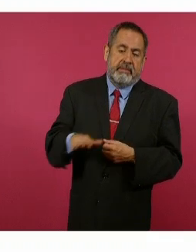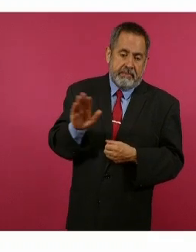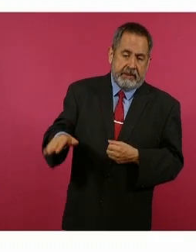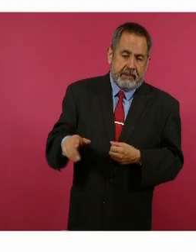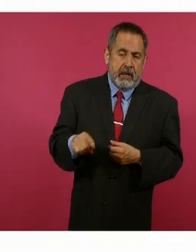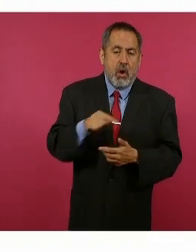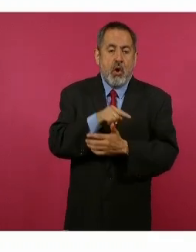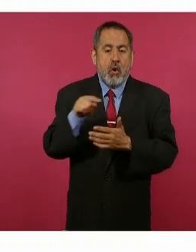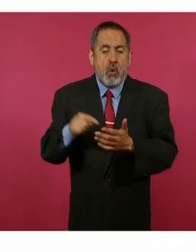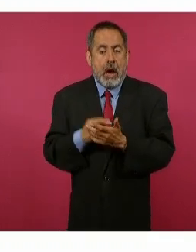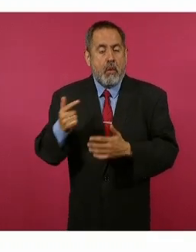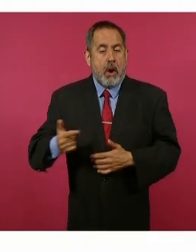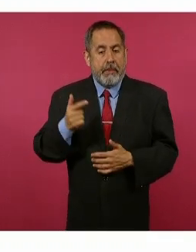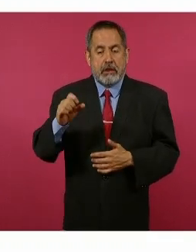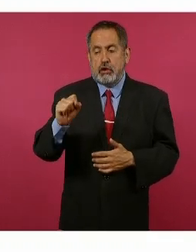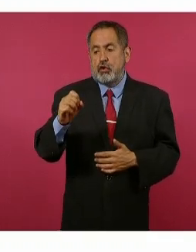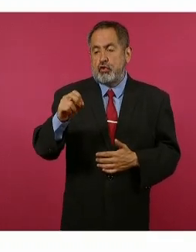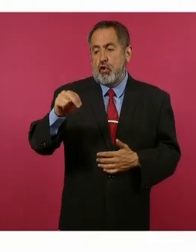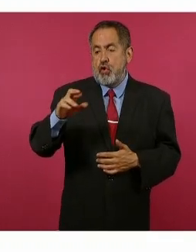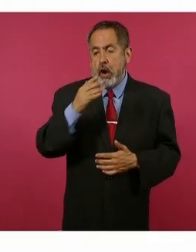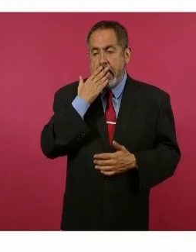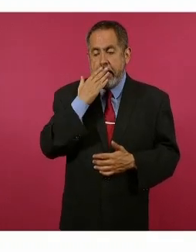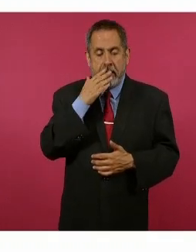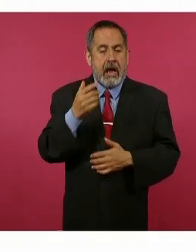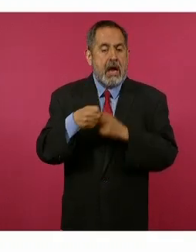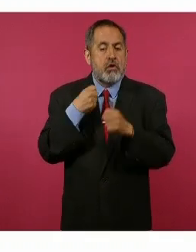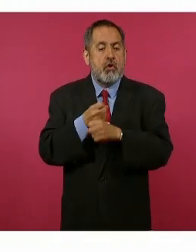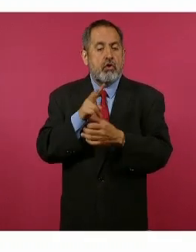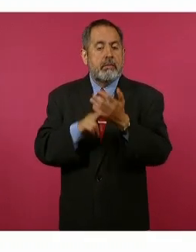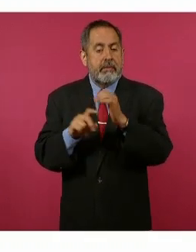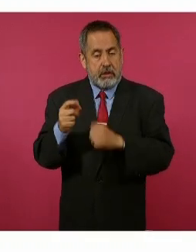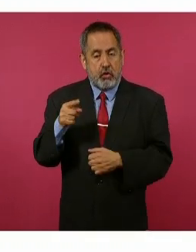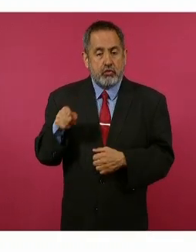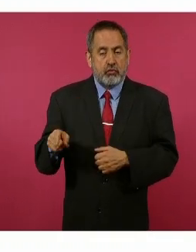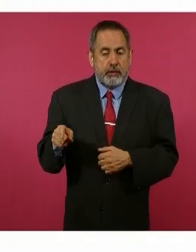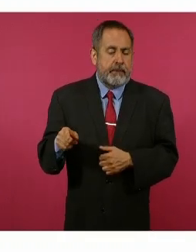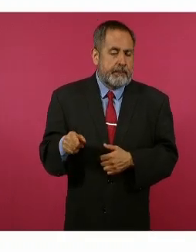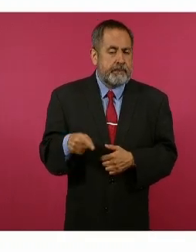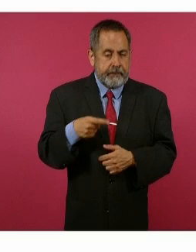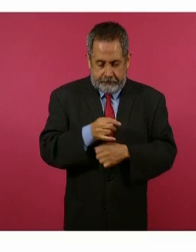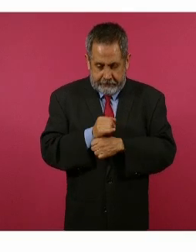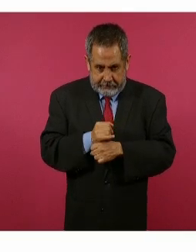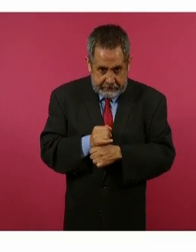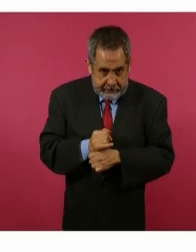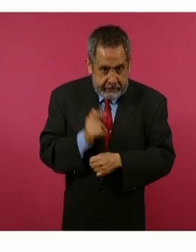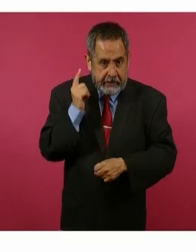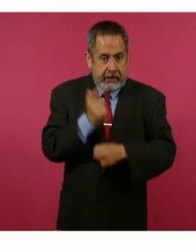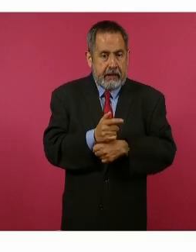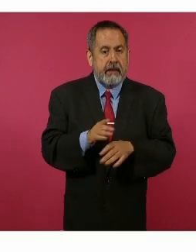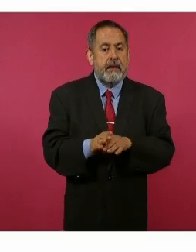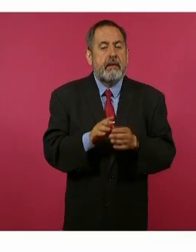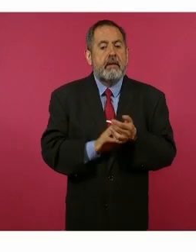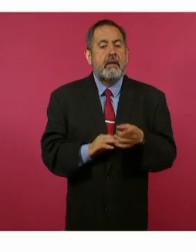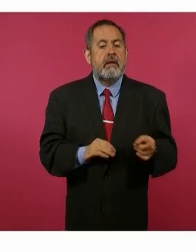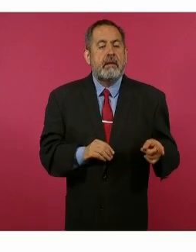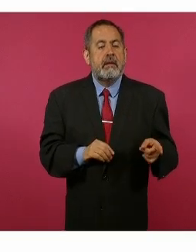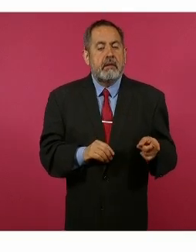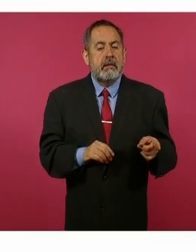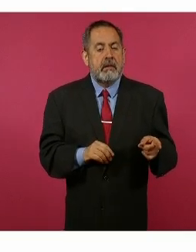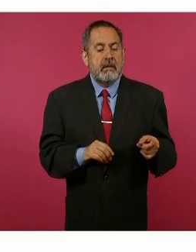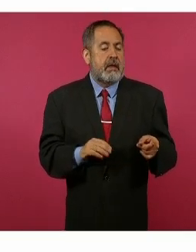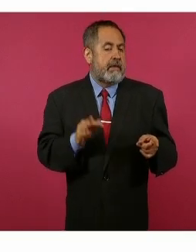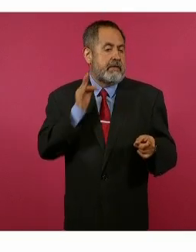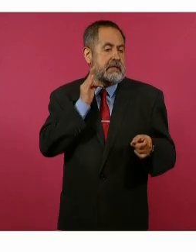ocurrido en Guaymas, Sonora, en el 2022. De acuerdo con las investigaciones de la